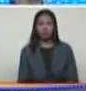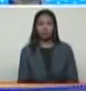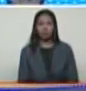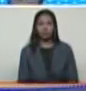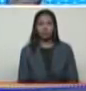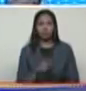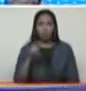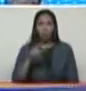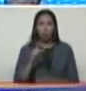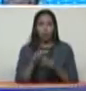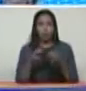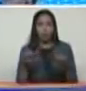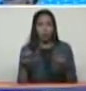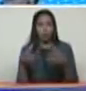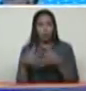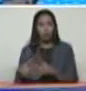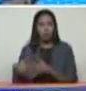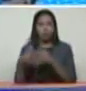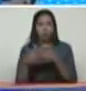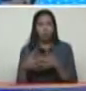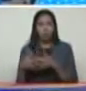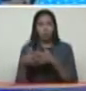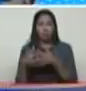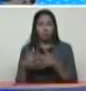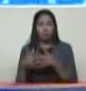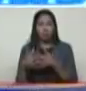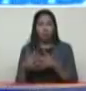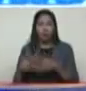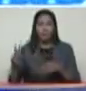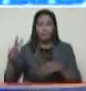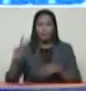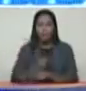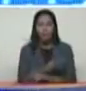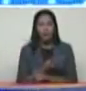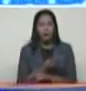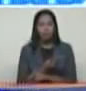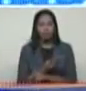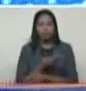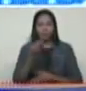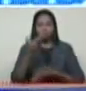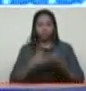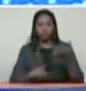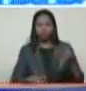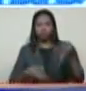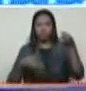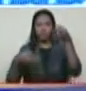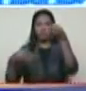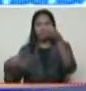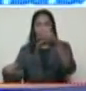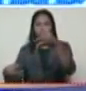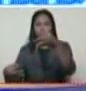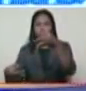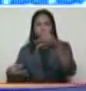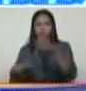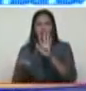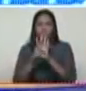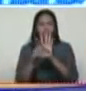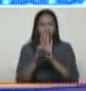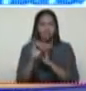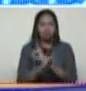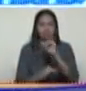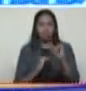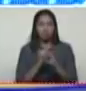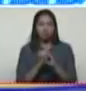Hoy el gobierno de Estados Unidos, violando la Convención de Viena, violando el derecho